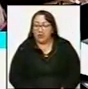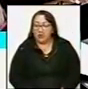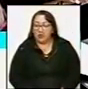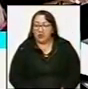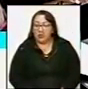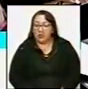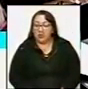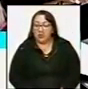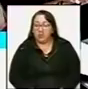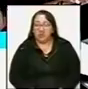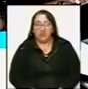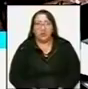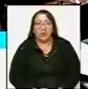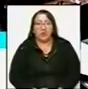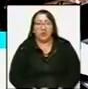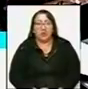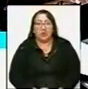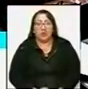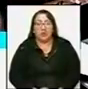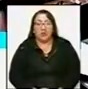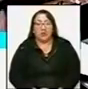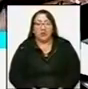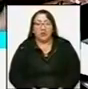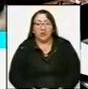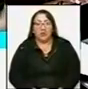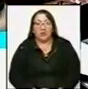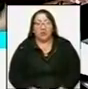hay necesidad de abrir uno